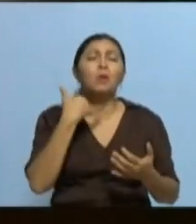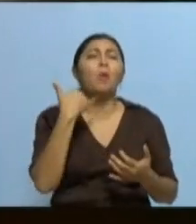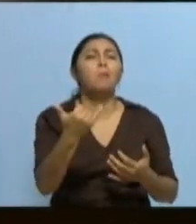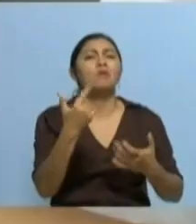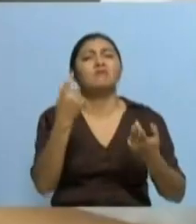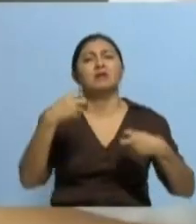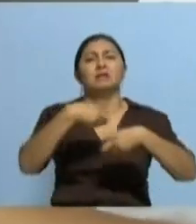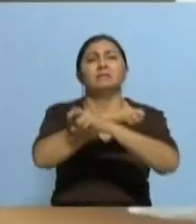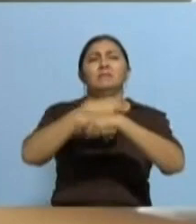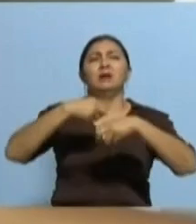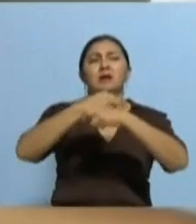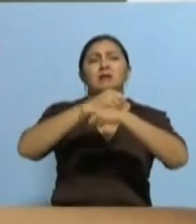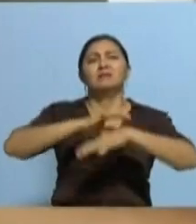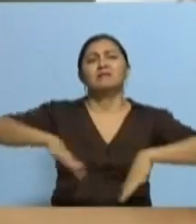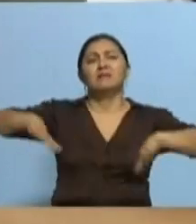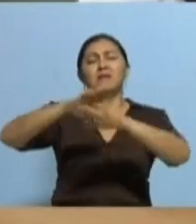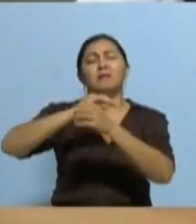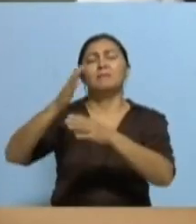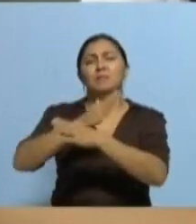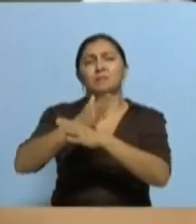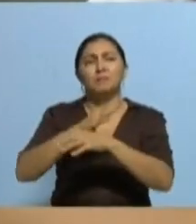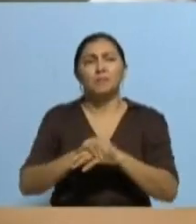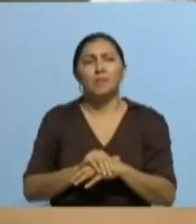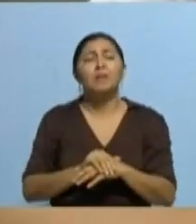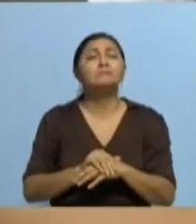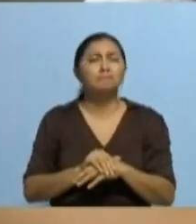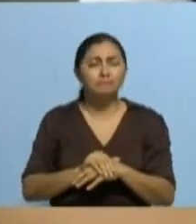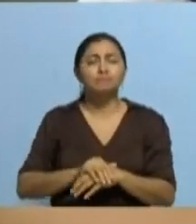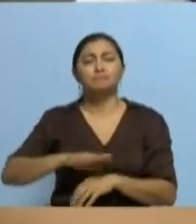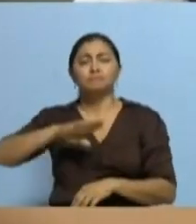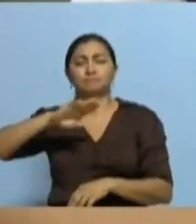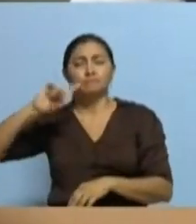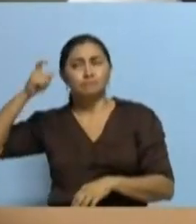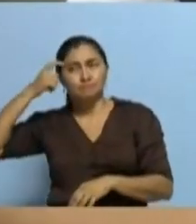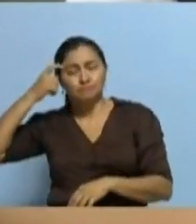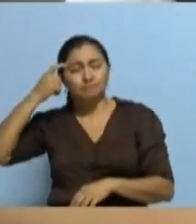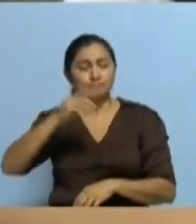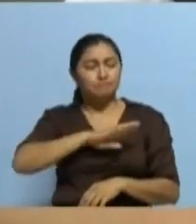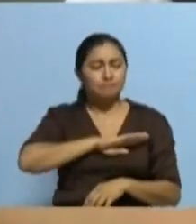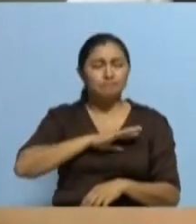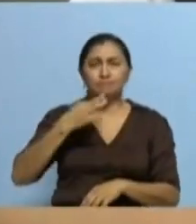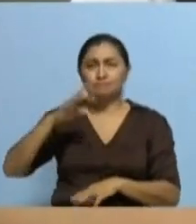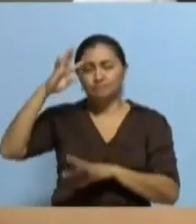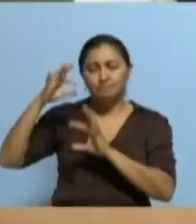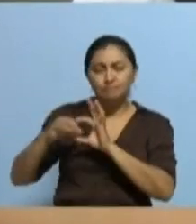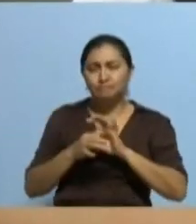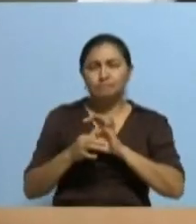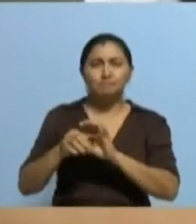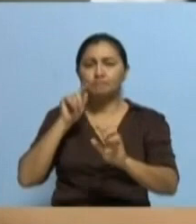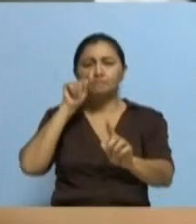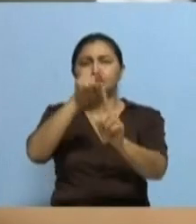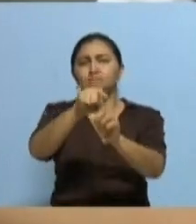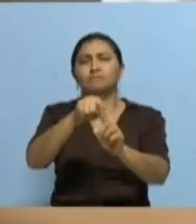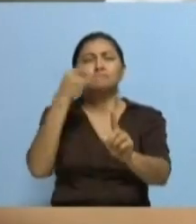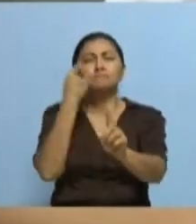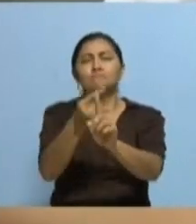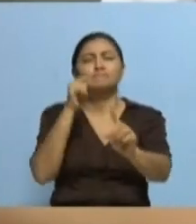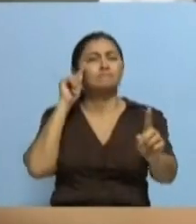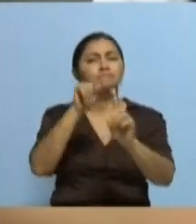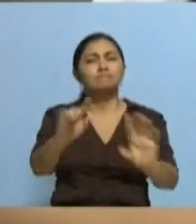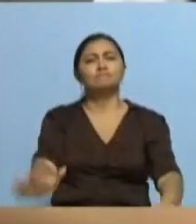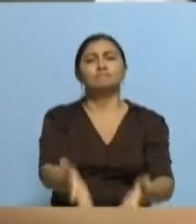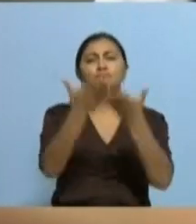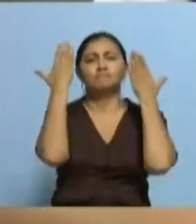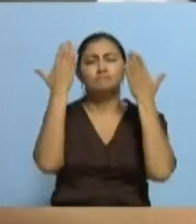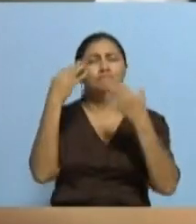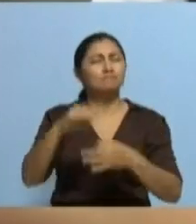del Caribe. Sí, la gobernación del Atlántico y la alcaldía siempre trabajamos por nuestros intereses en conjunto y estamos totalmente